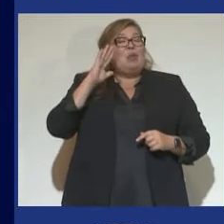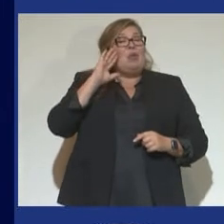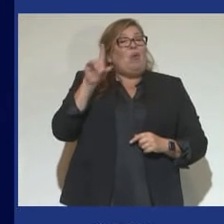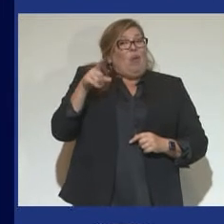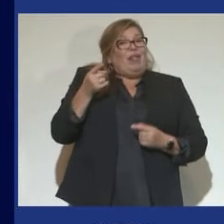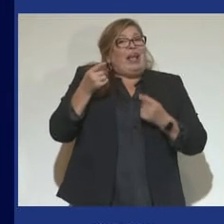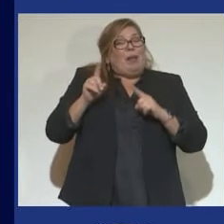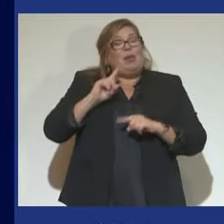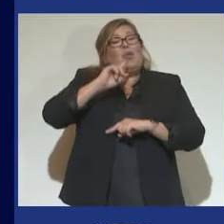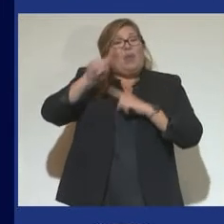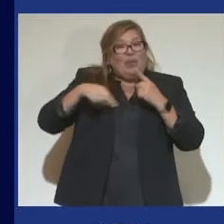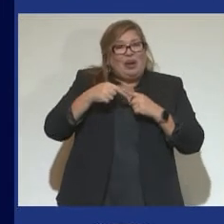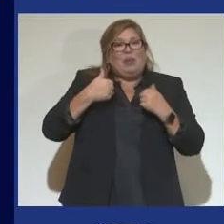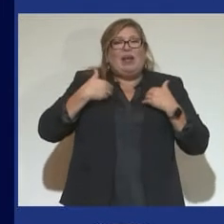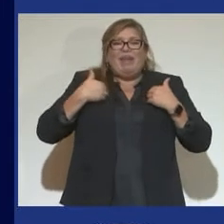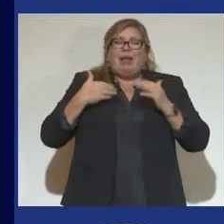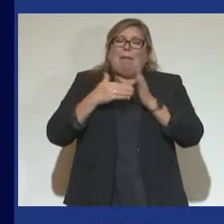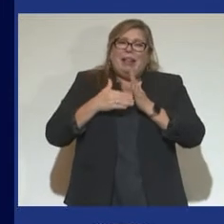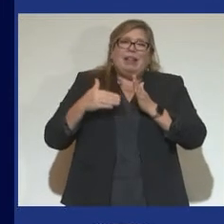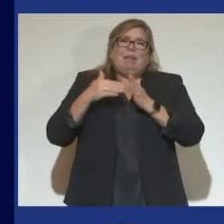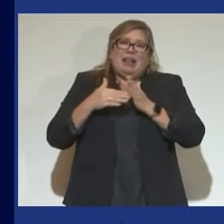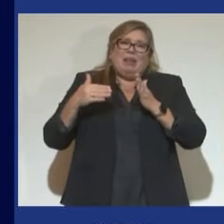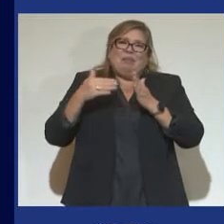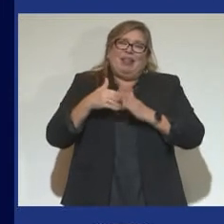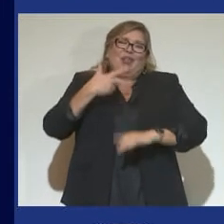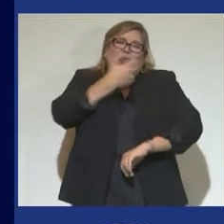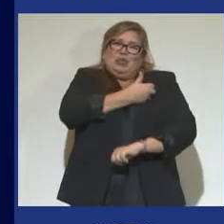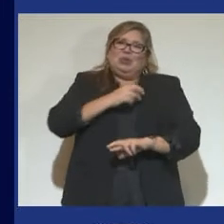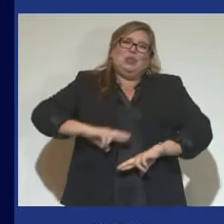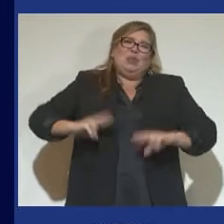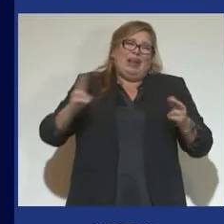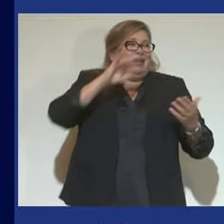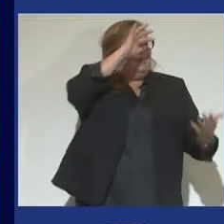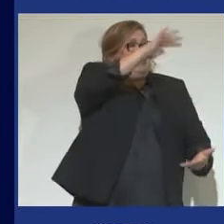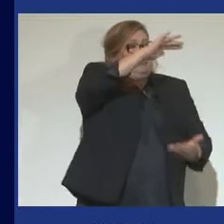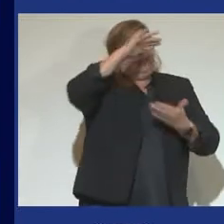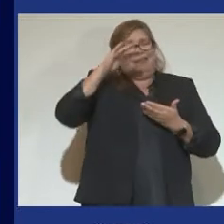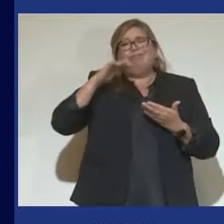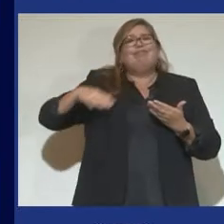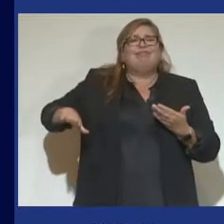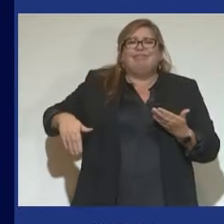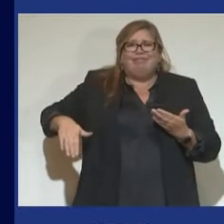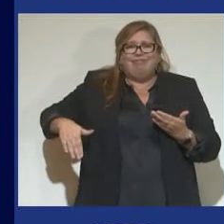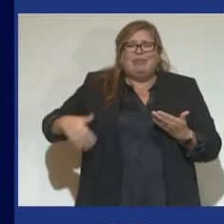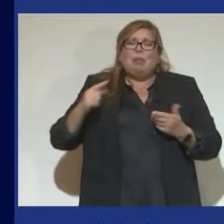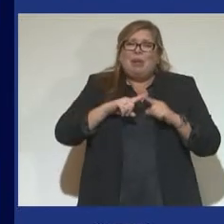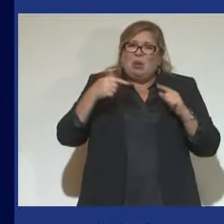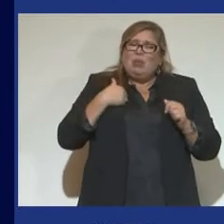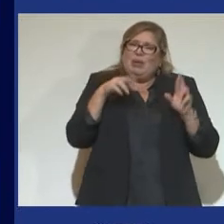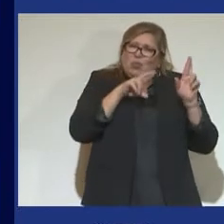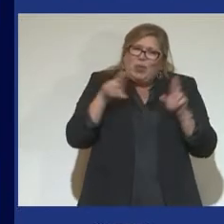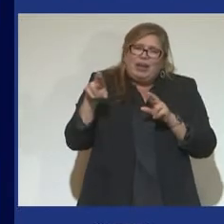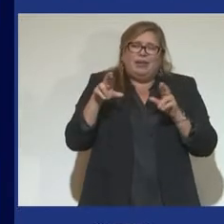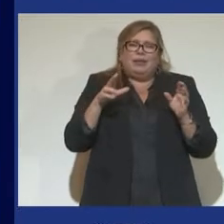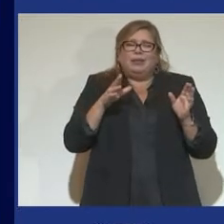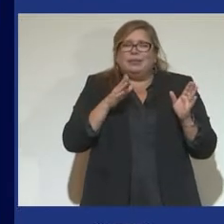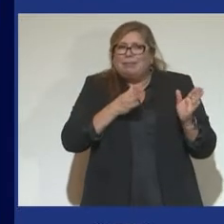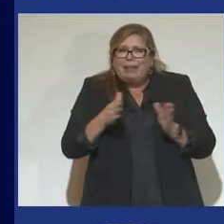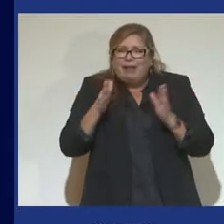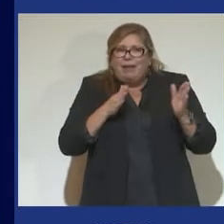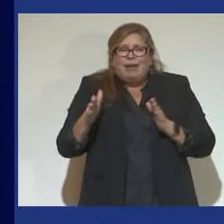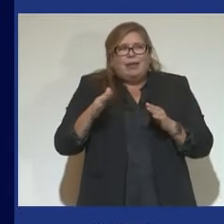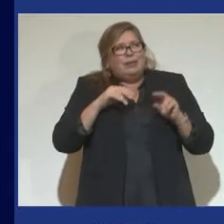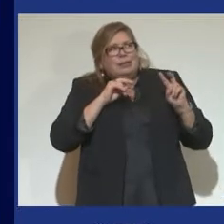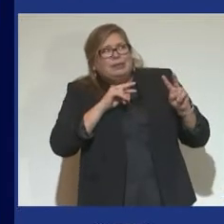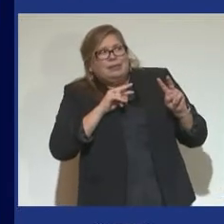que o sólo pasará cuando tengamos millones y millones de dosis que actualmente no son disponibles pero nos estamos preparando para eso y